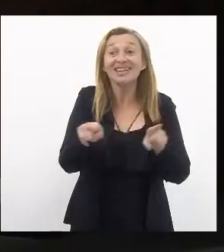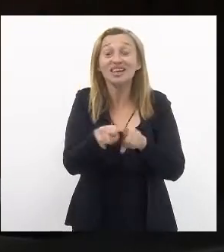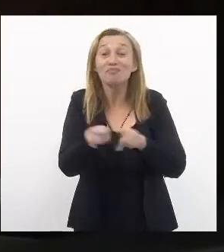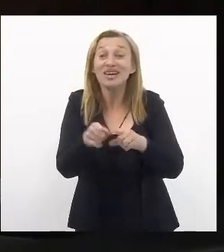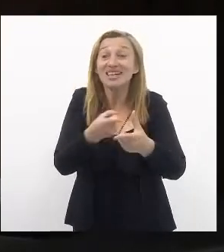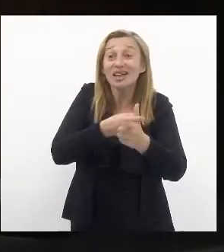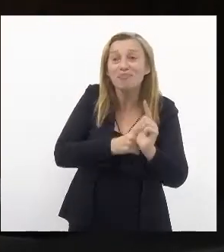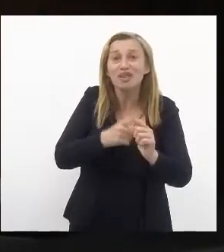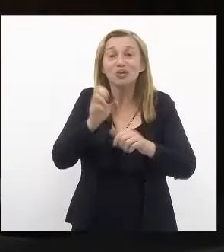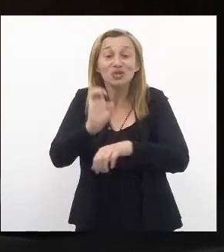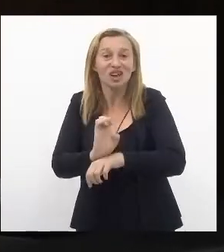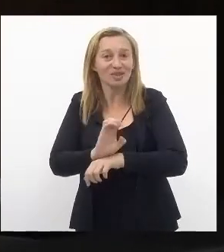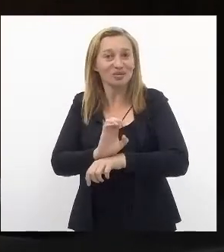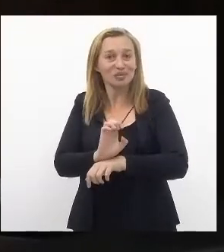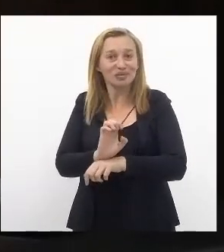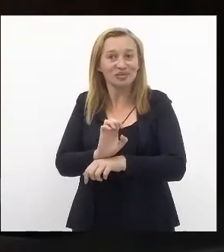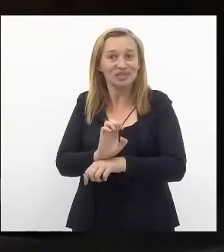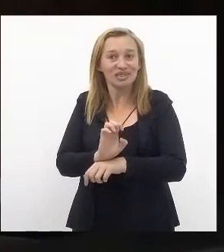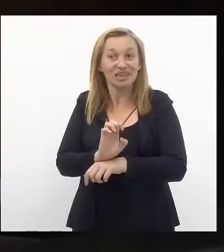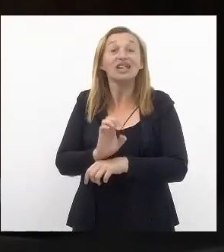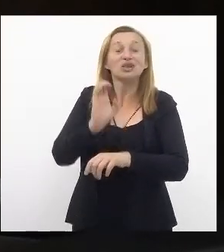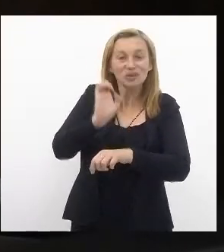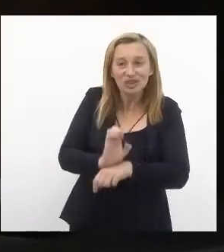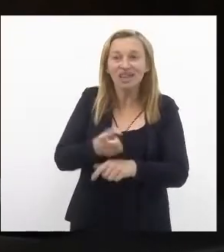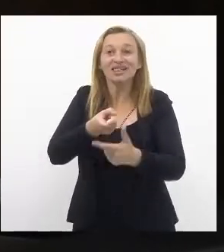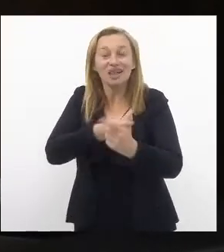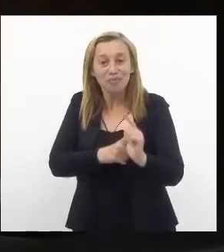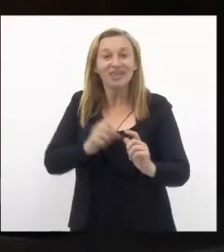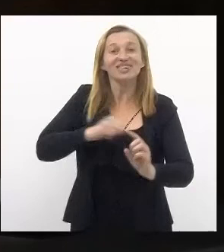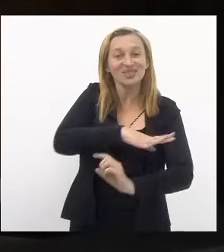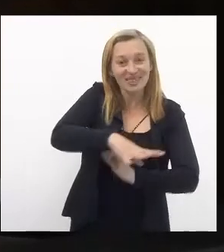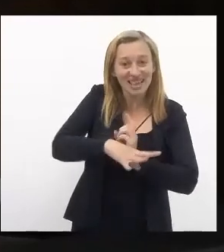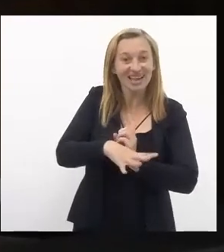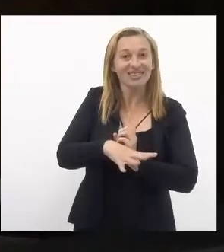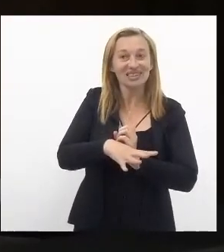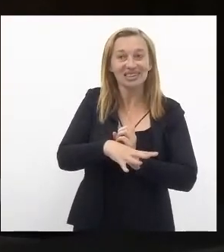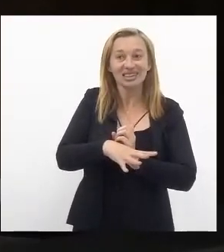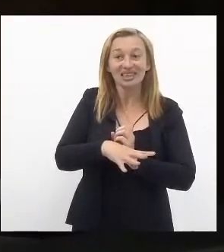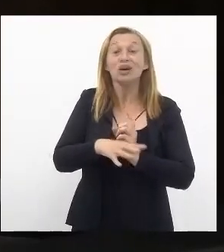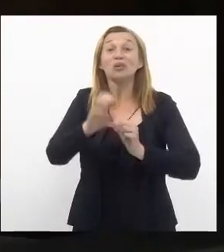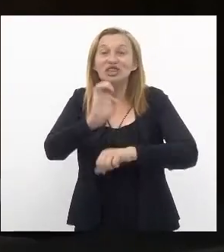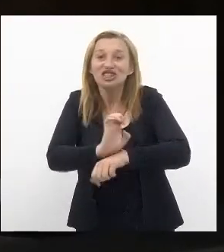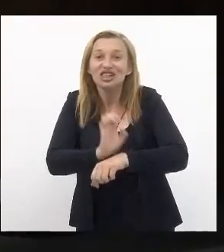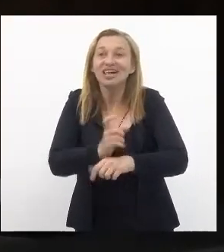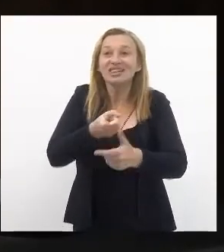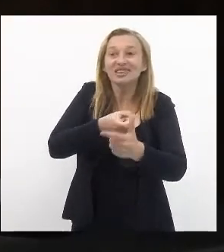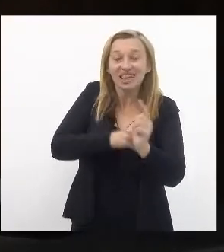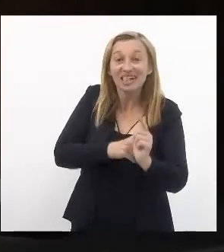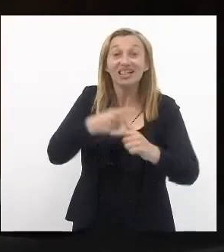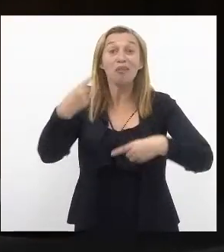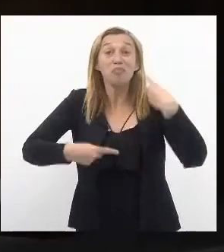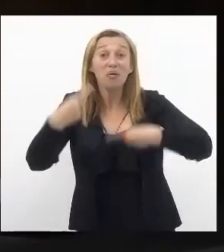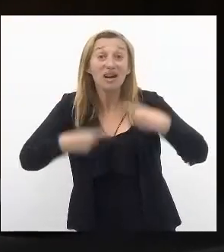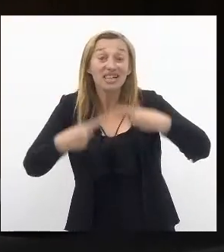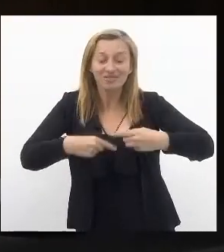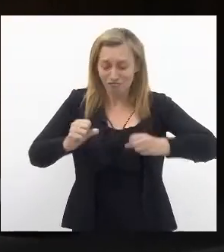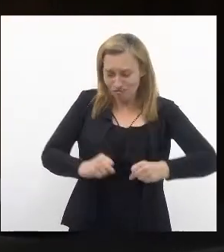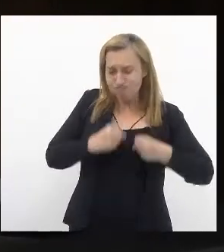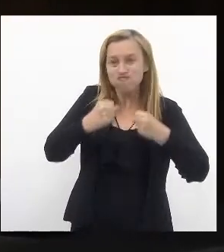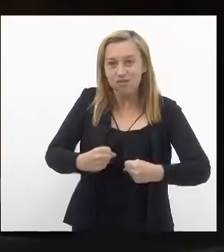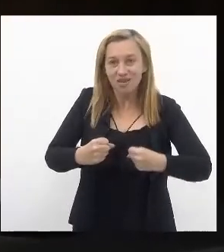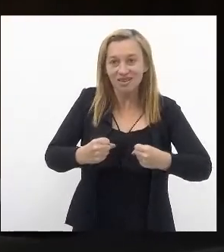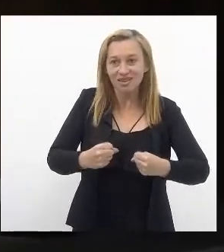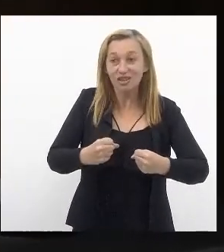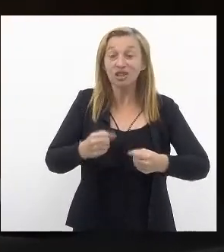depende del Estado y el Estado depende de la sociedad. El Estado depende de la política y del poder,